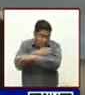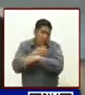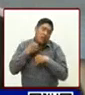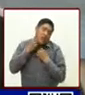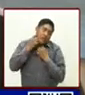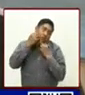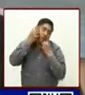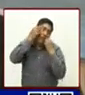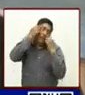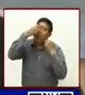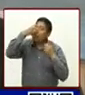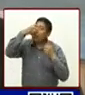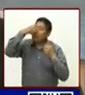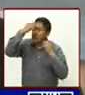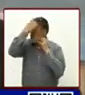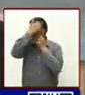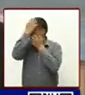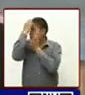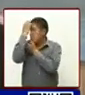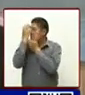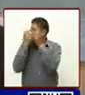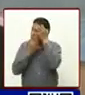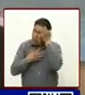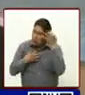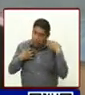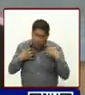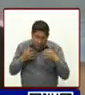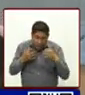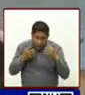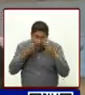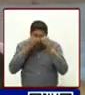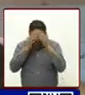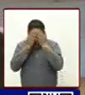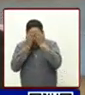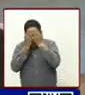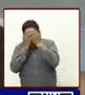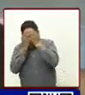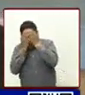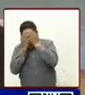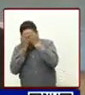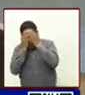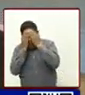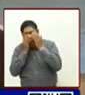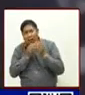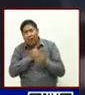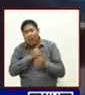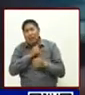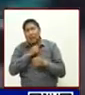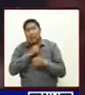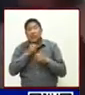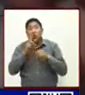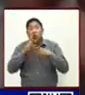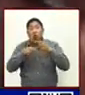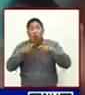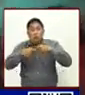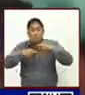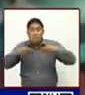que lamentable ha sido degollada con una pita.